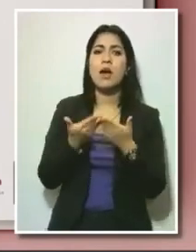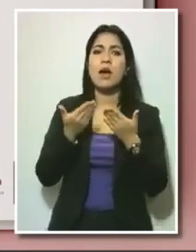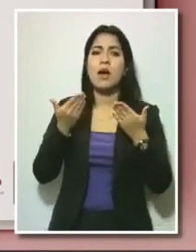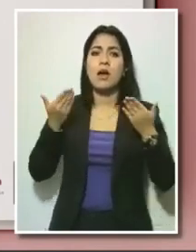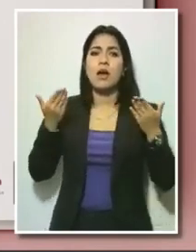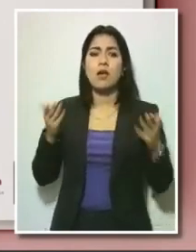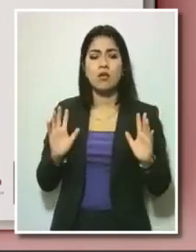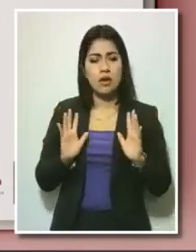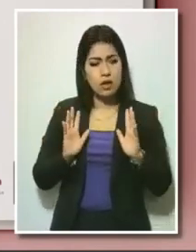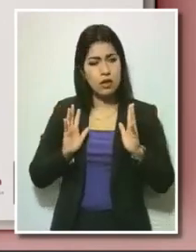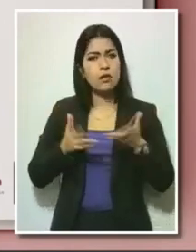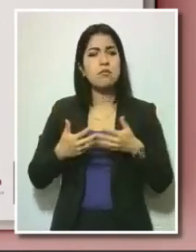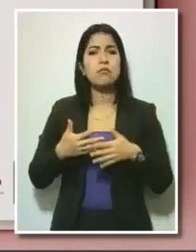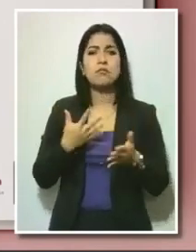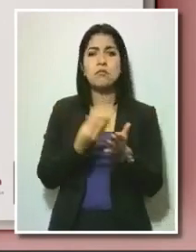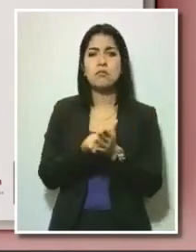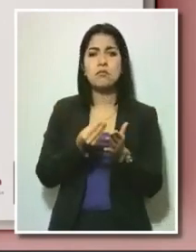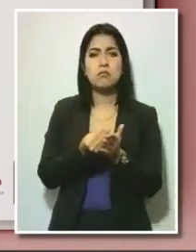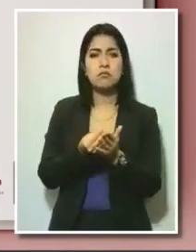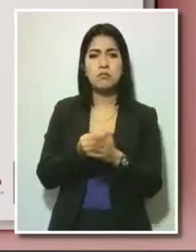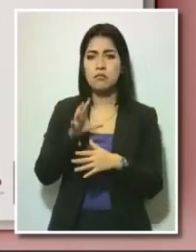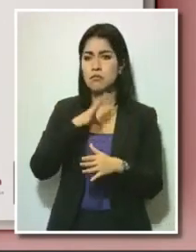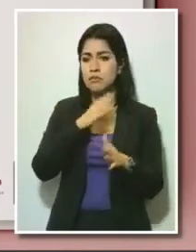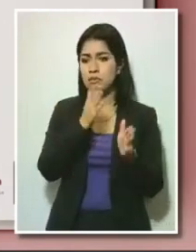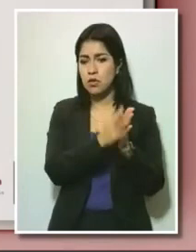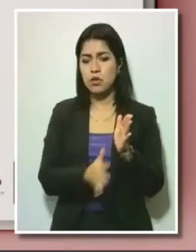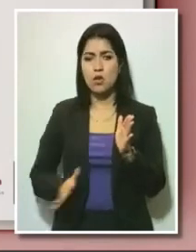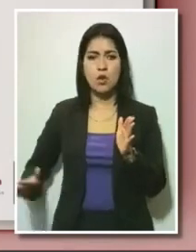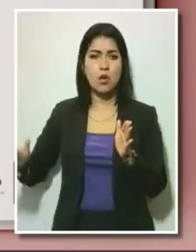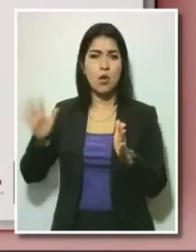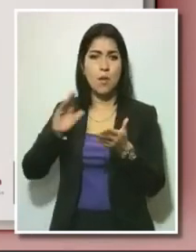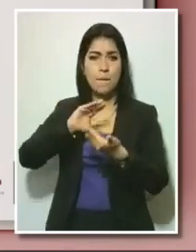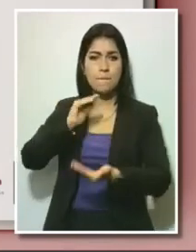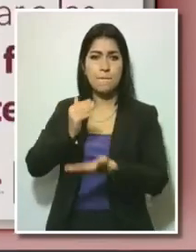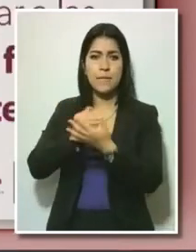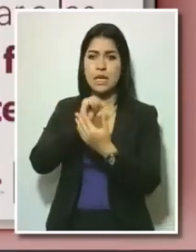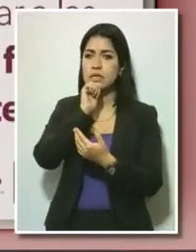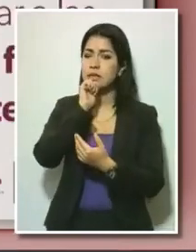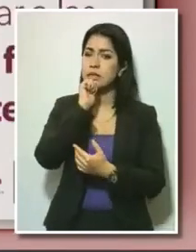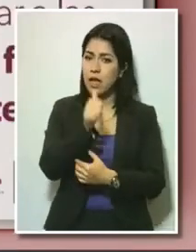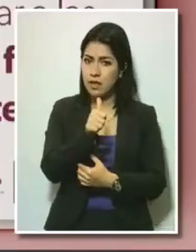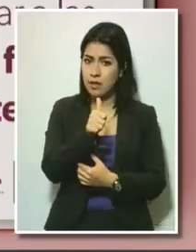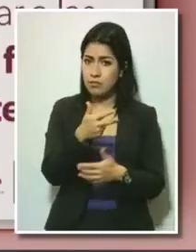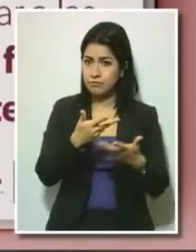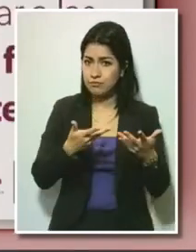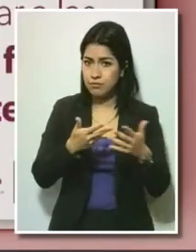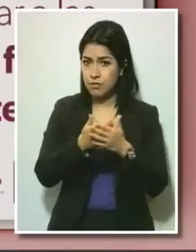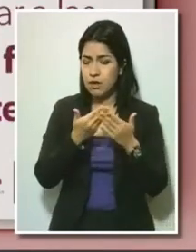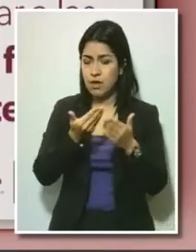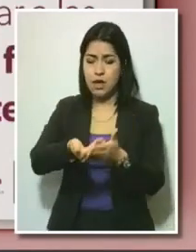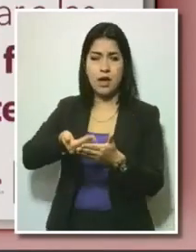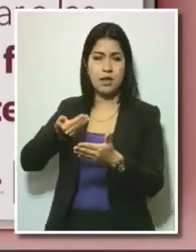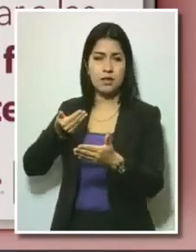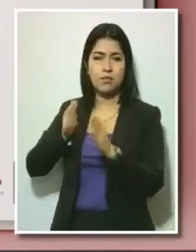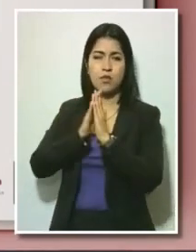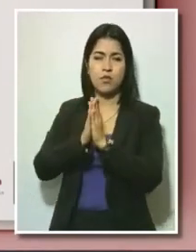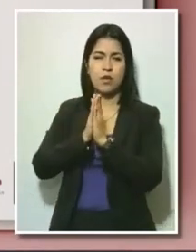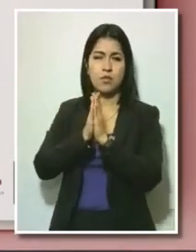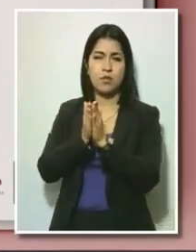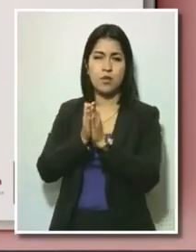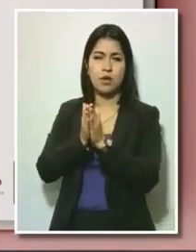manera particular en un estado donde no necesariamente se priorizaba. La anterior, por